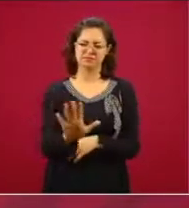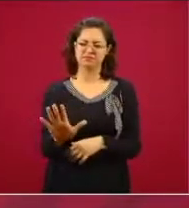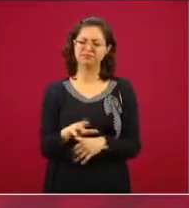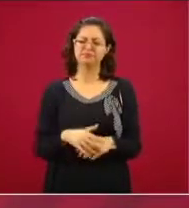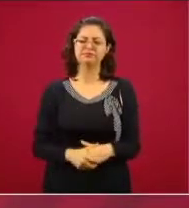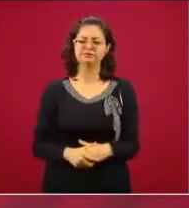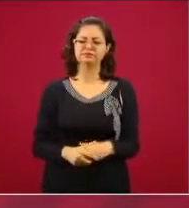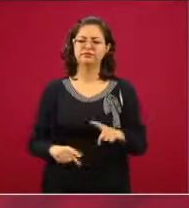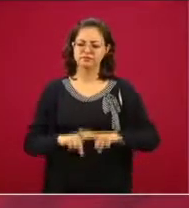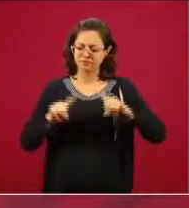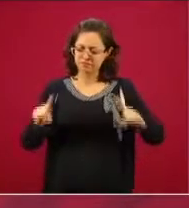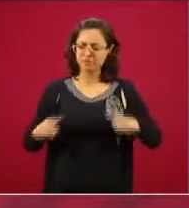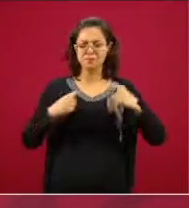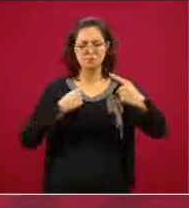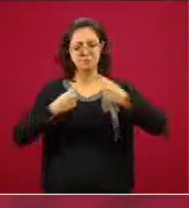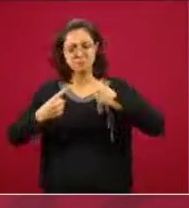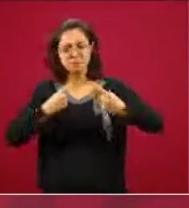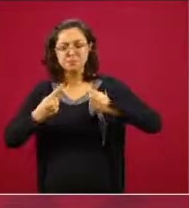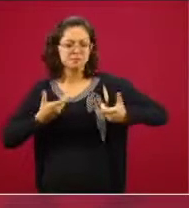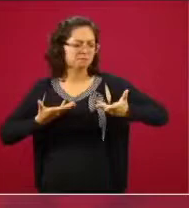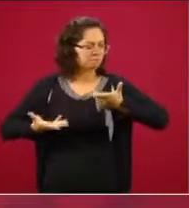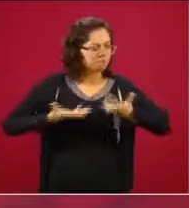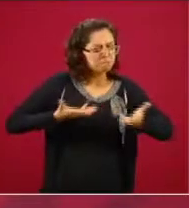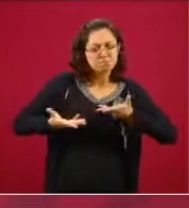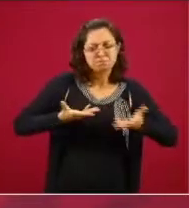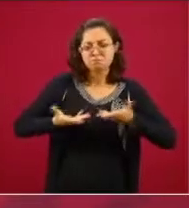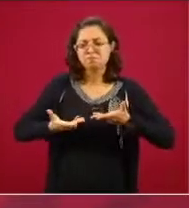sino debatir.